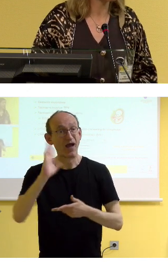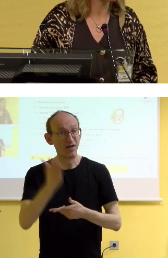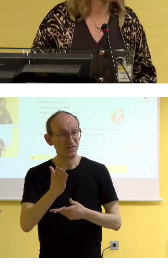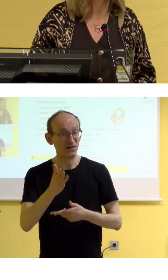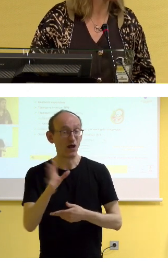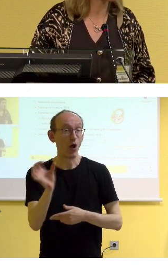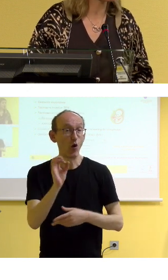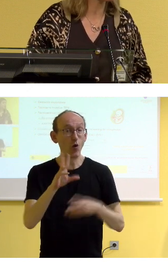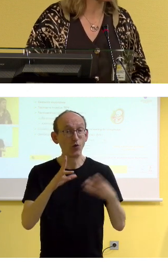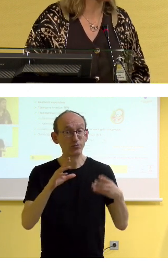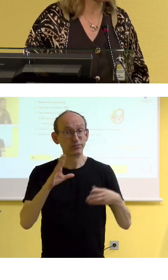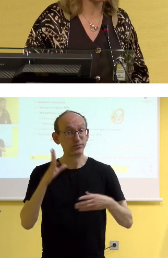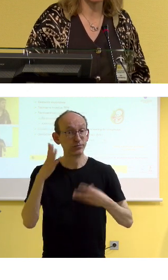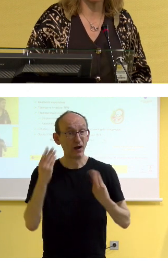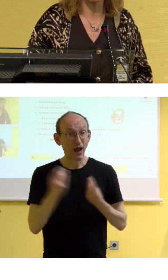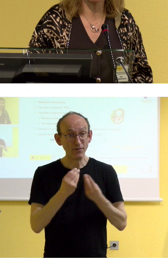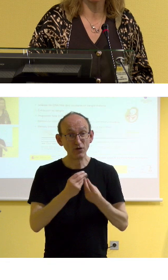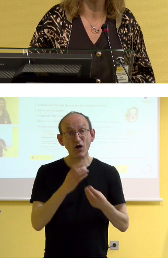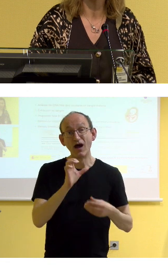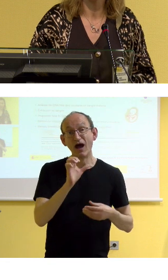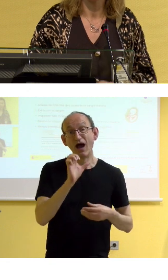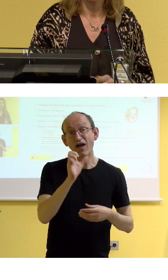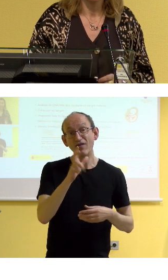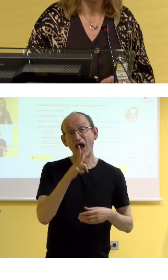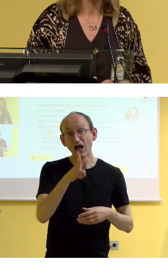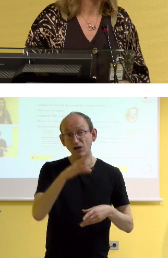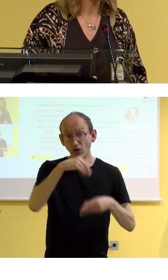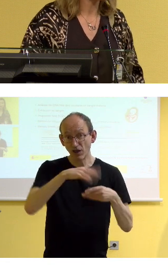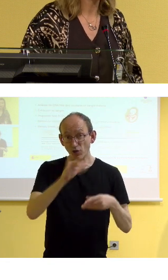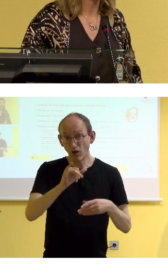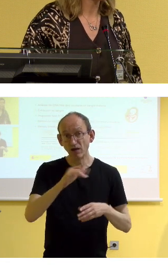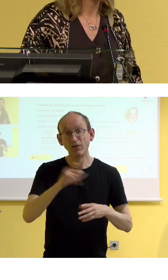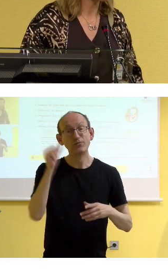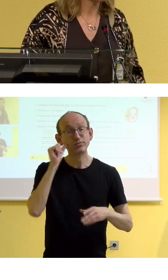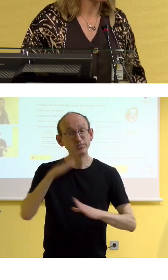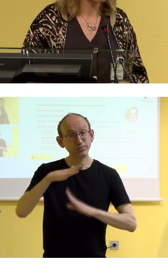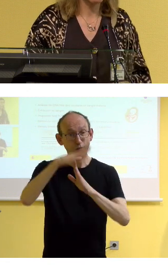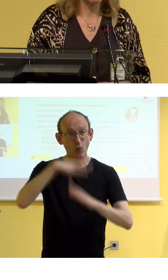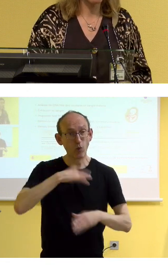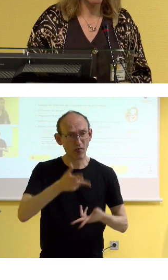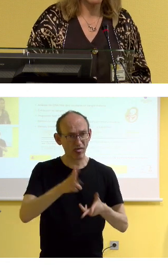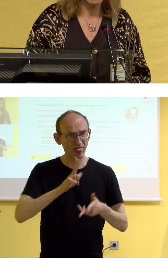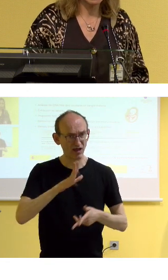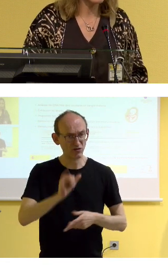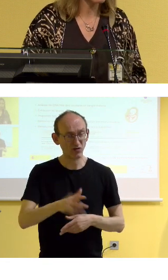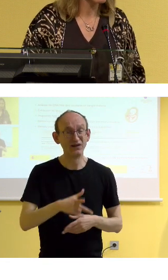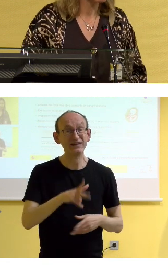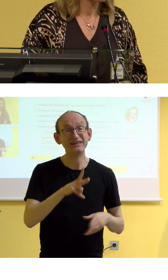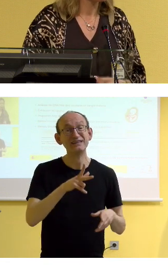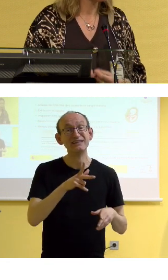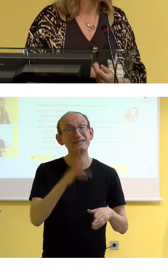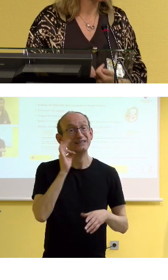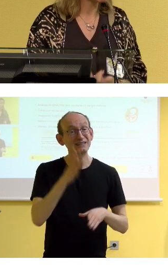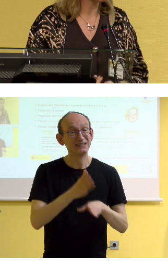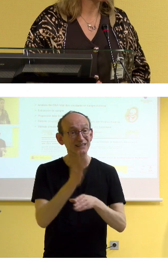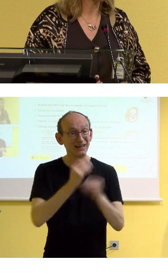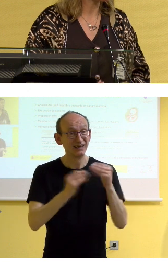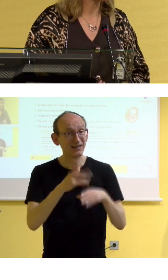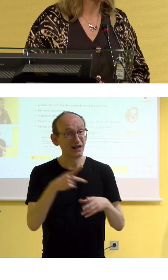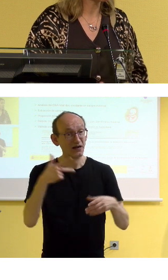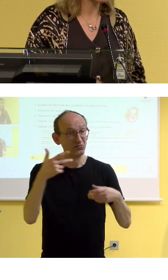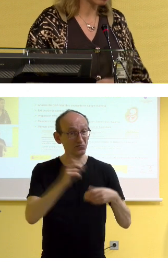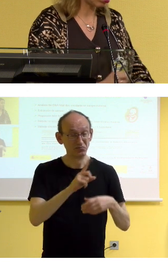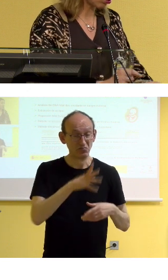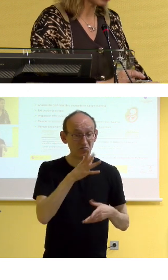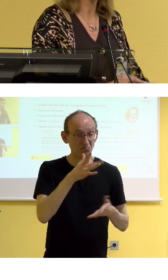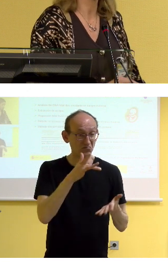que ese embrión es portador de la corea de Huntington. El test prenatal no invasivo, como su nombre indica, no es una prueba